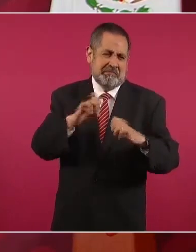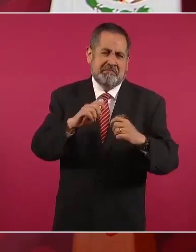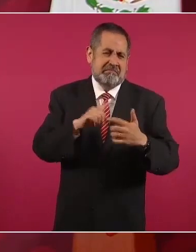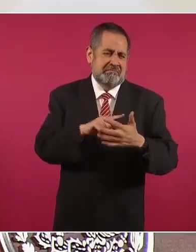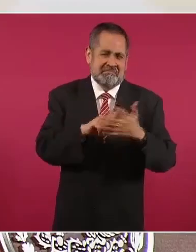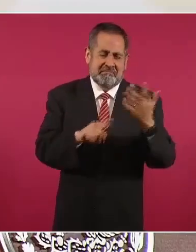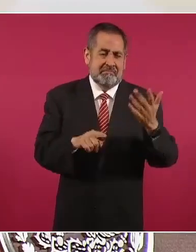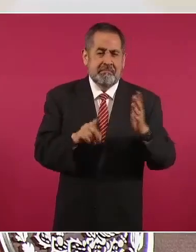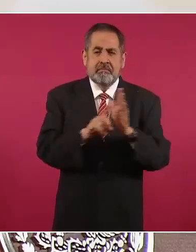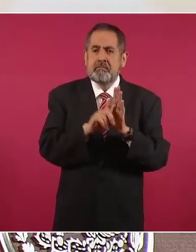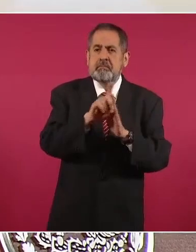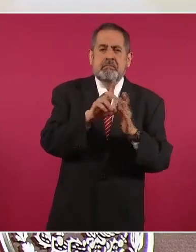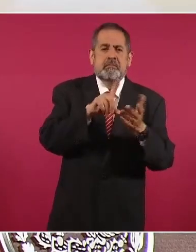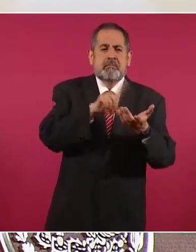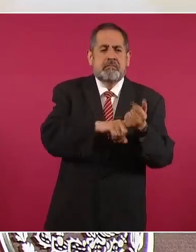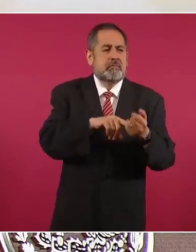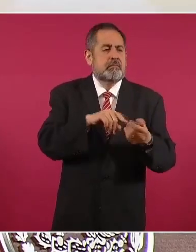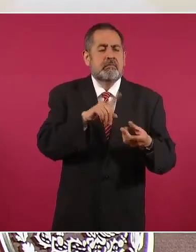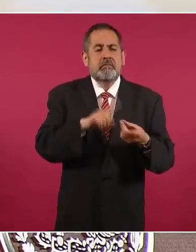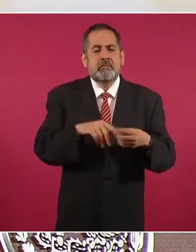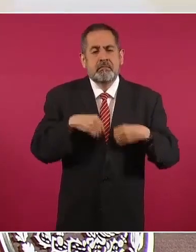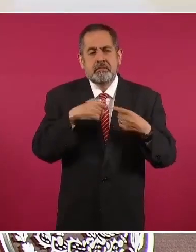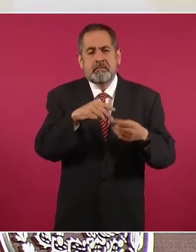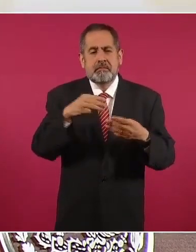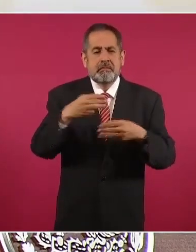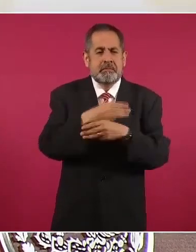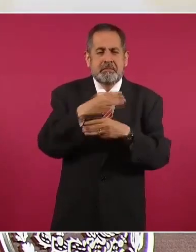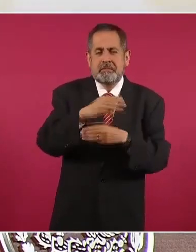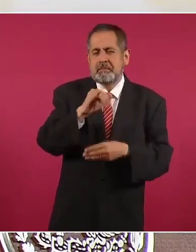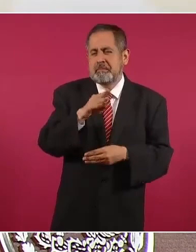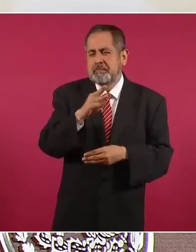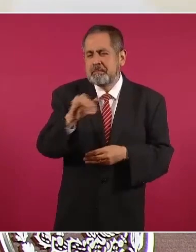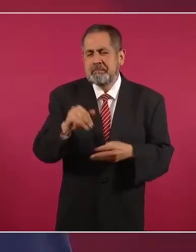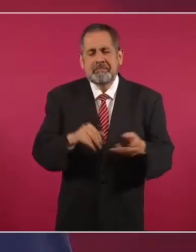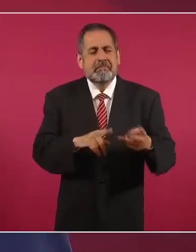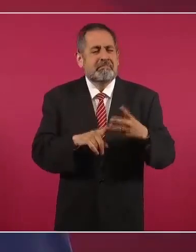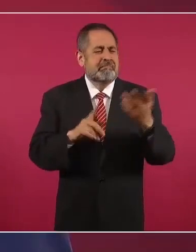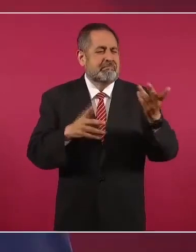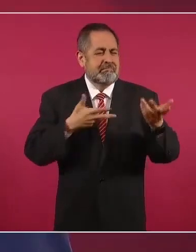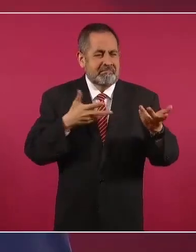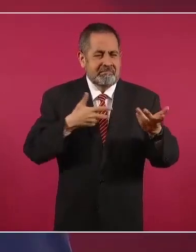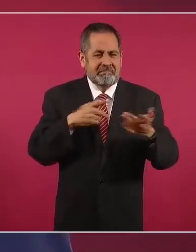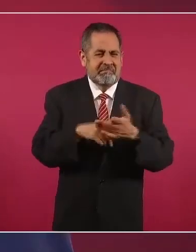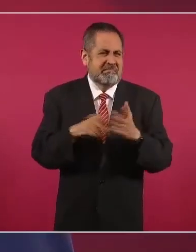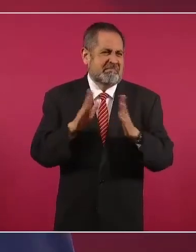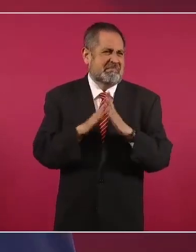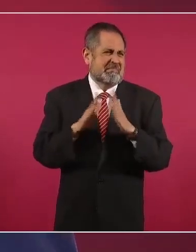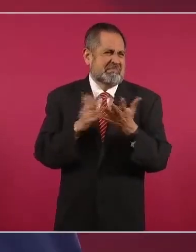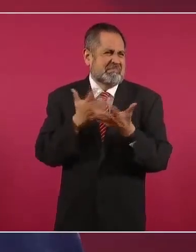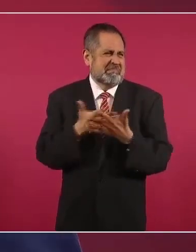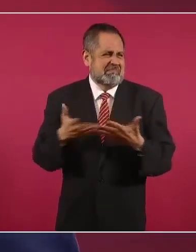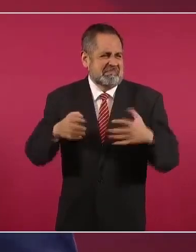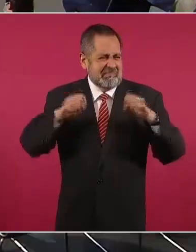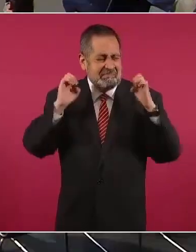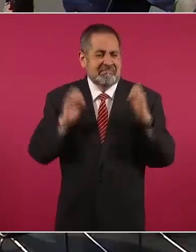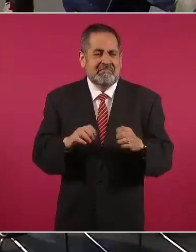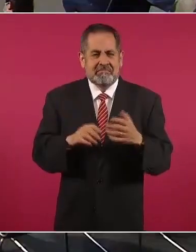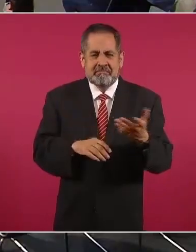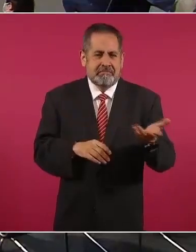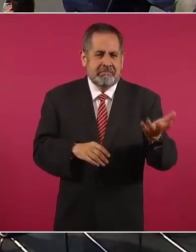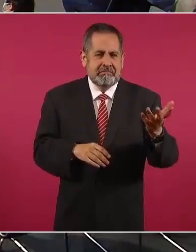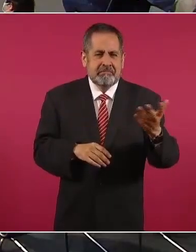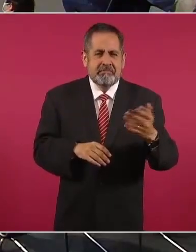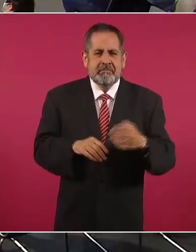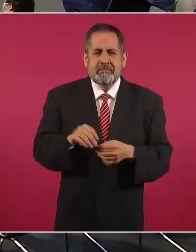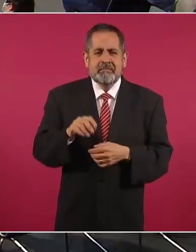tiene departamento en Miami, tiene una residencia